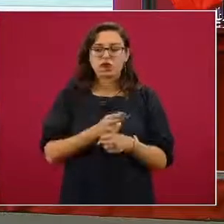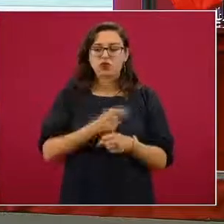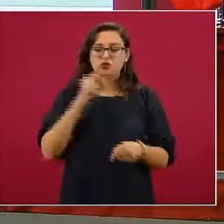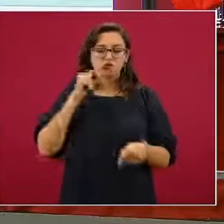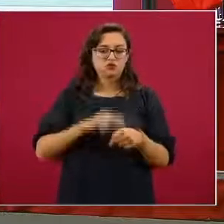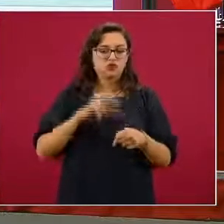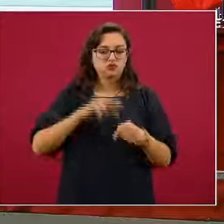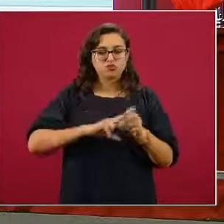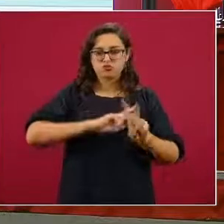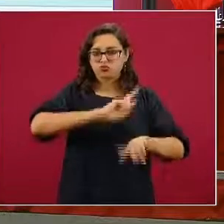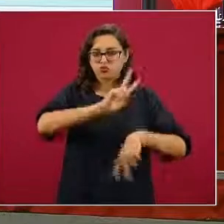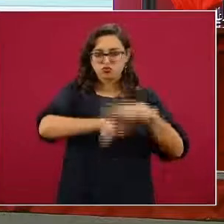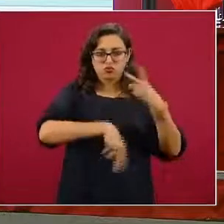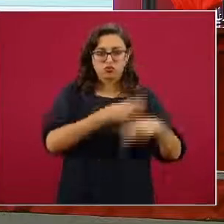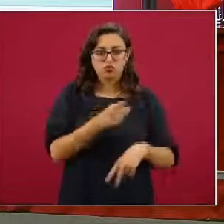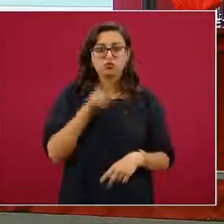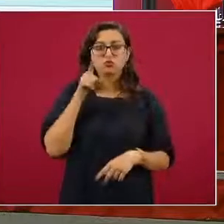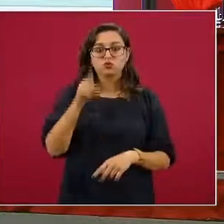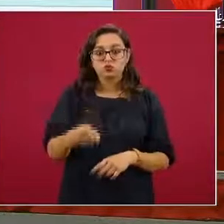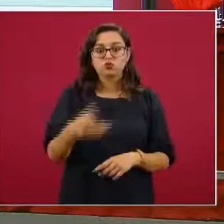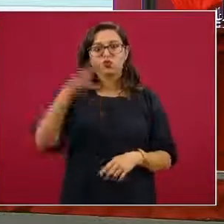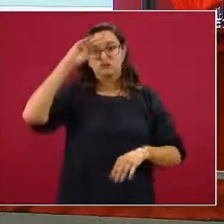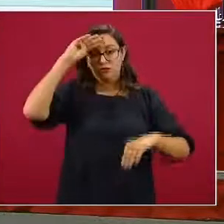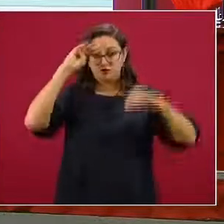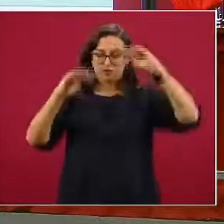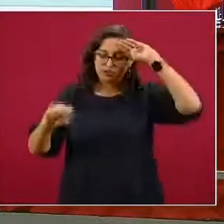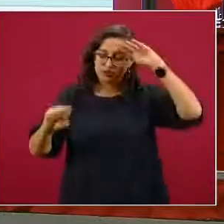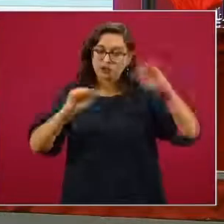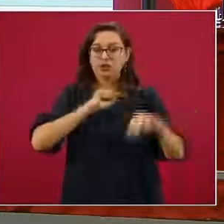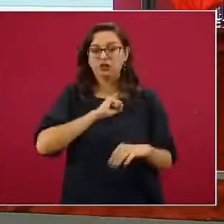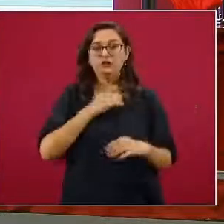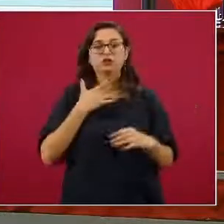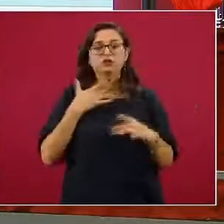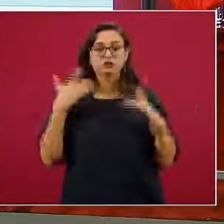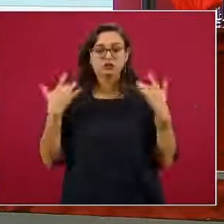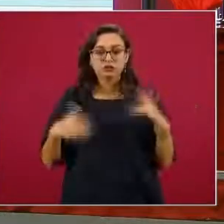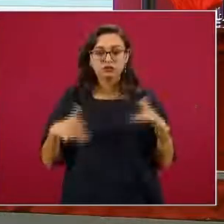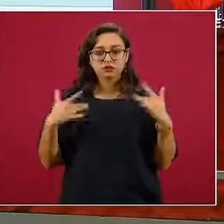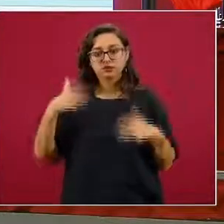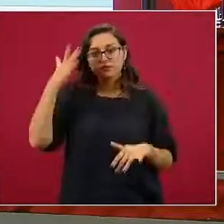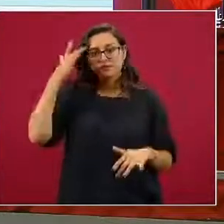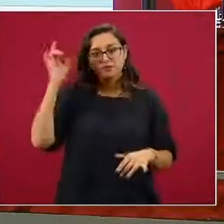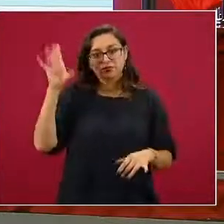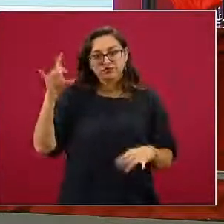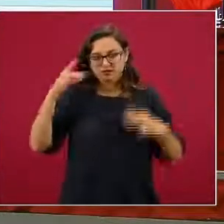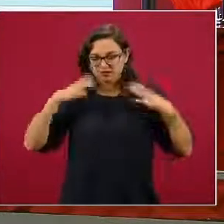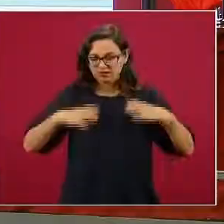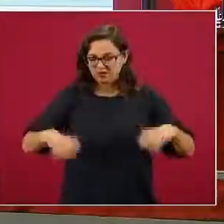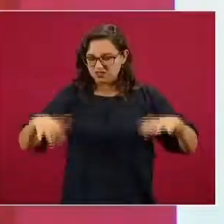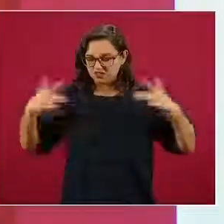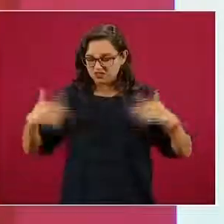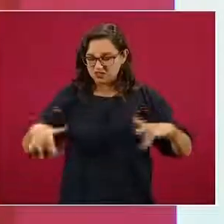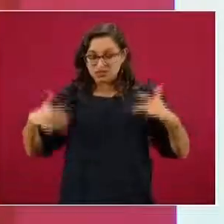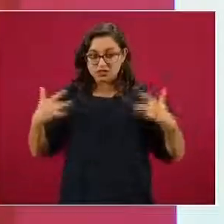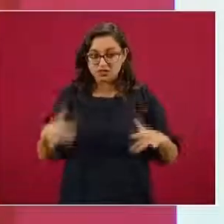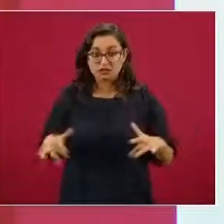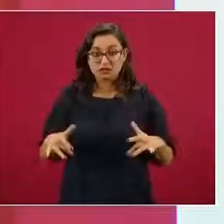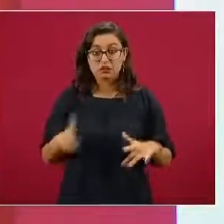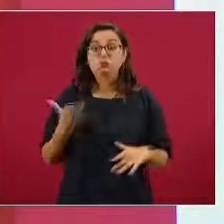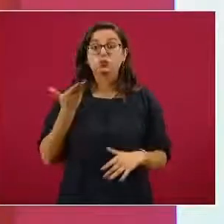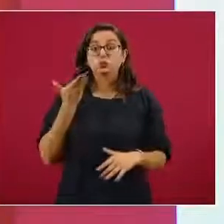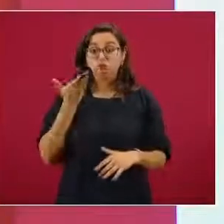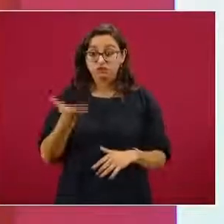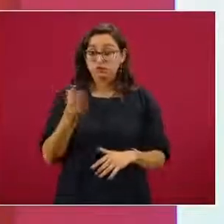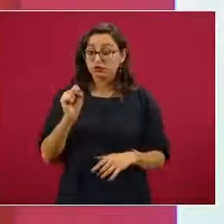al hospital. Si usted tiene fiebre, tos, dolor de garganta, dolor de cabeza, malestar general, en especial si